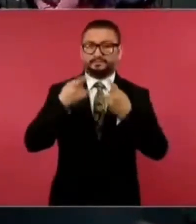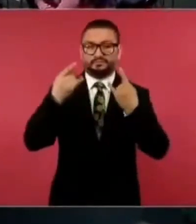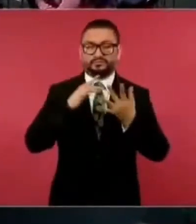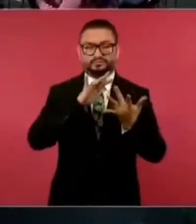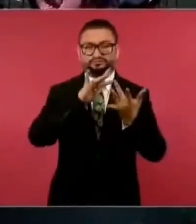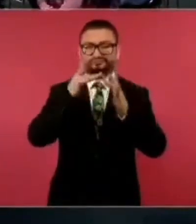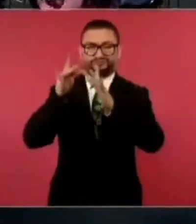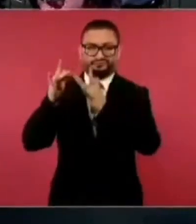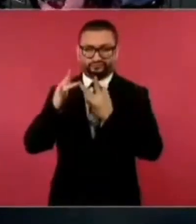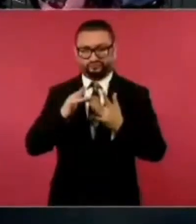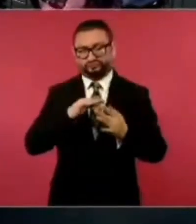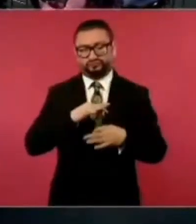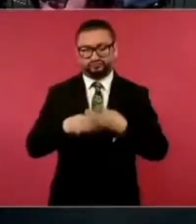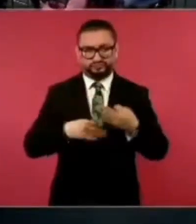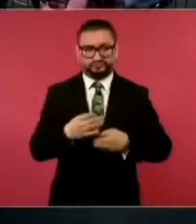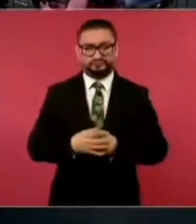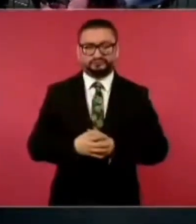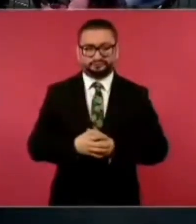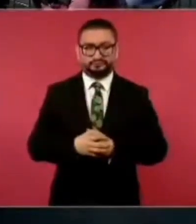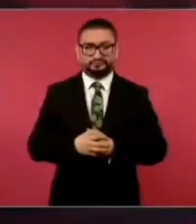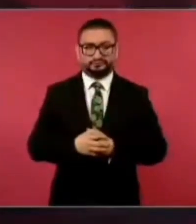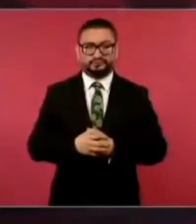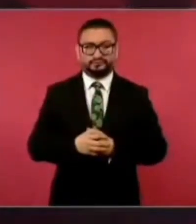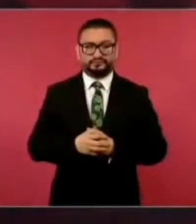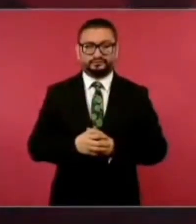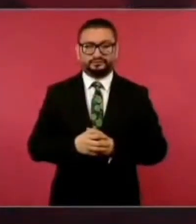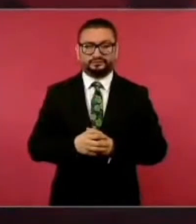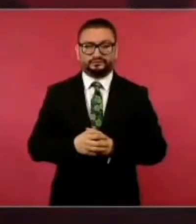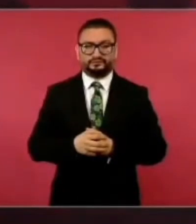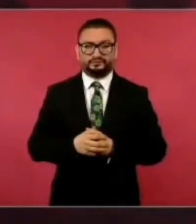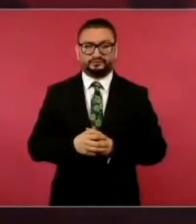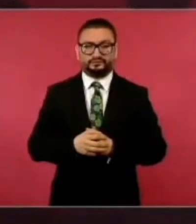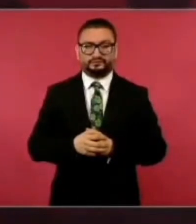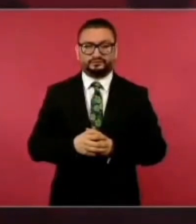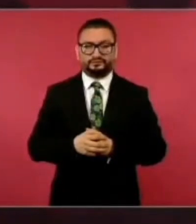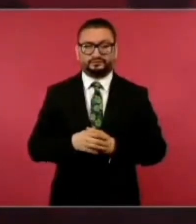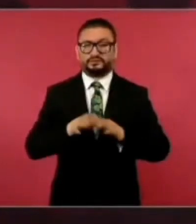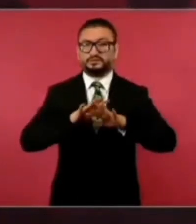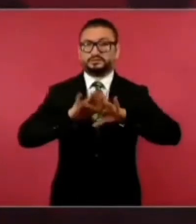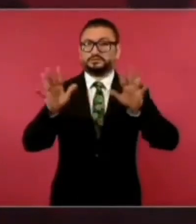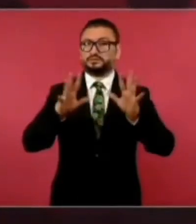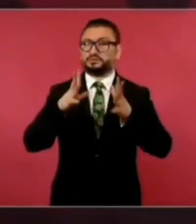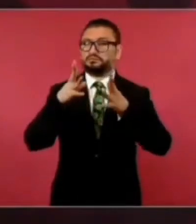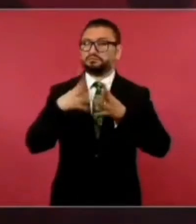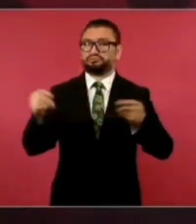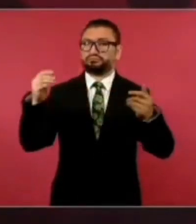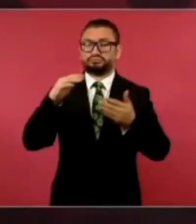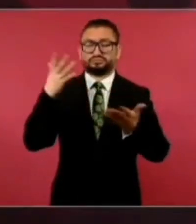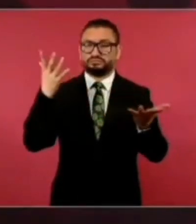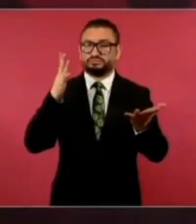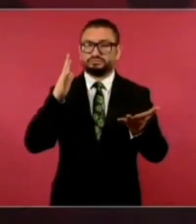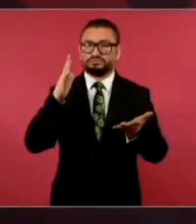sociales, que por cierto ya se apagó,